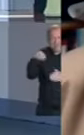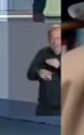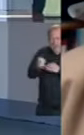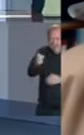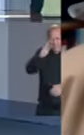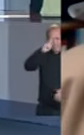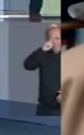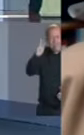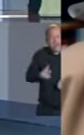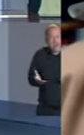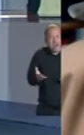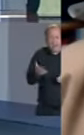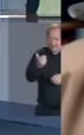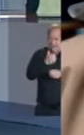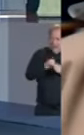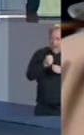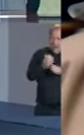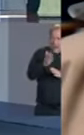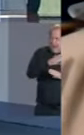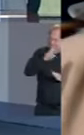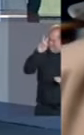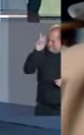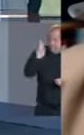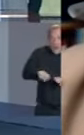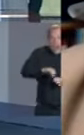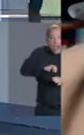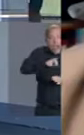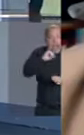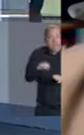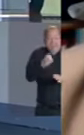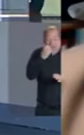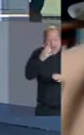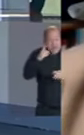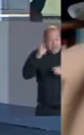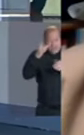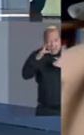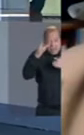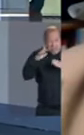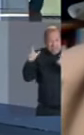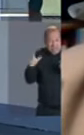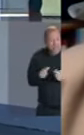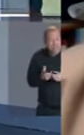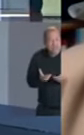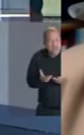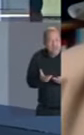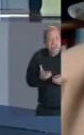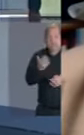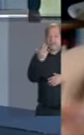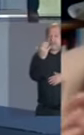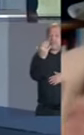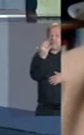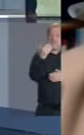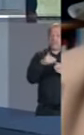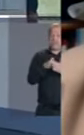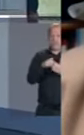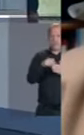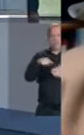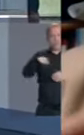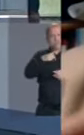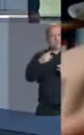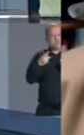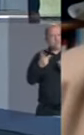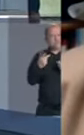los planes, los proyectos de gobierno que van a tener cada uno. Y eso yo es lo que resaltaría, Carla, porque al final,